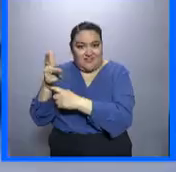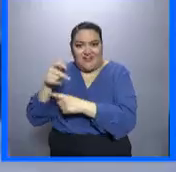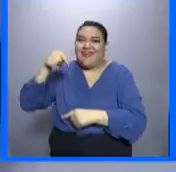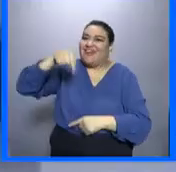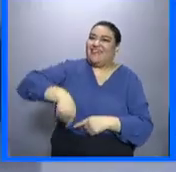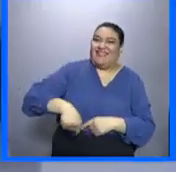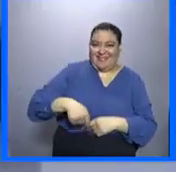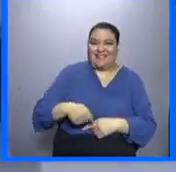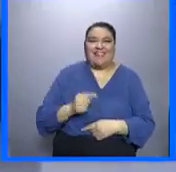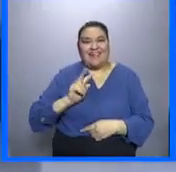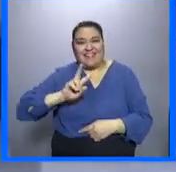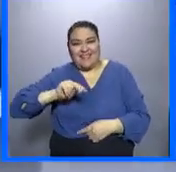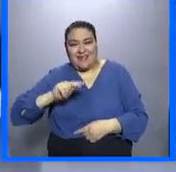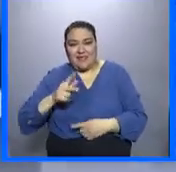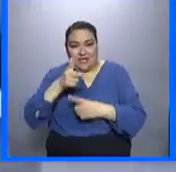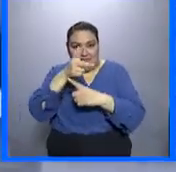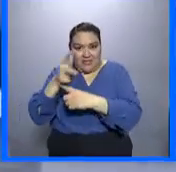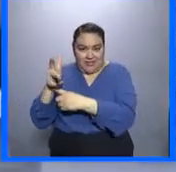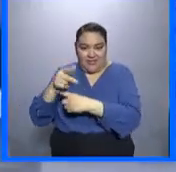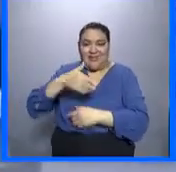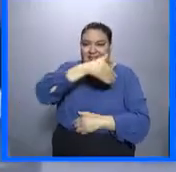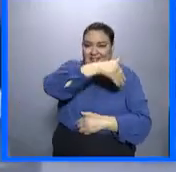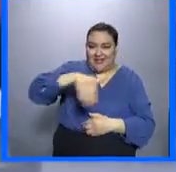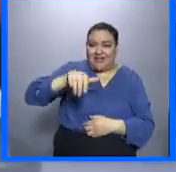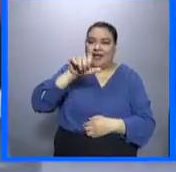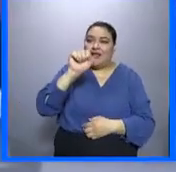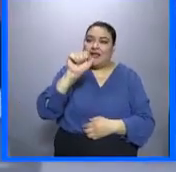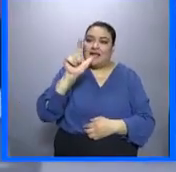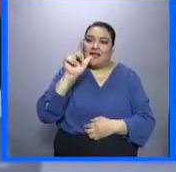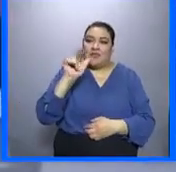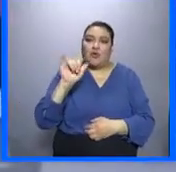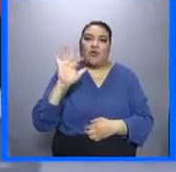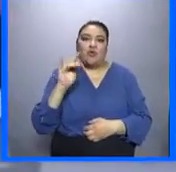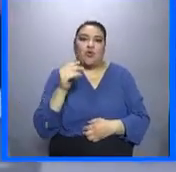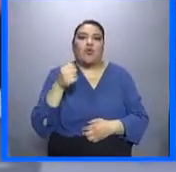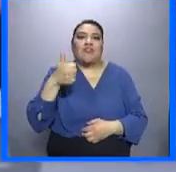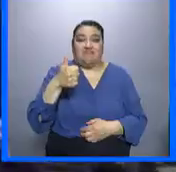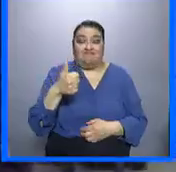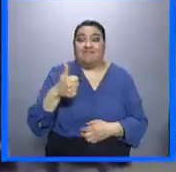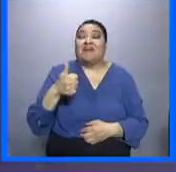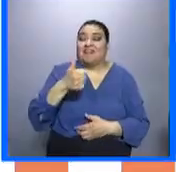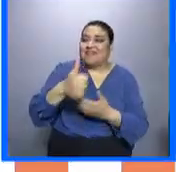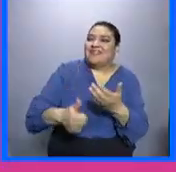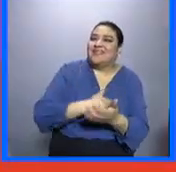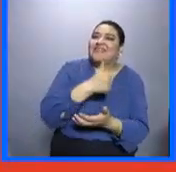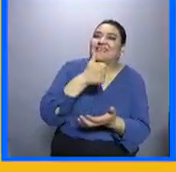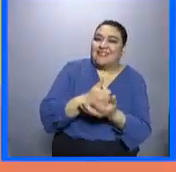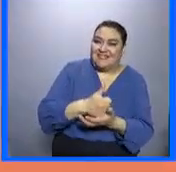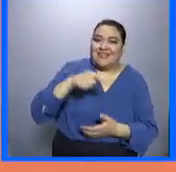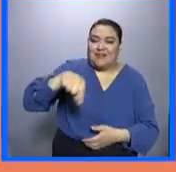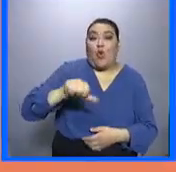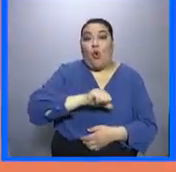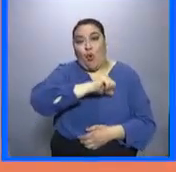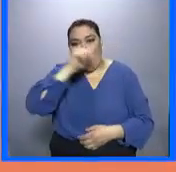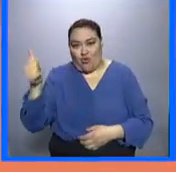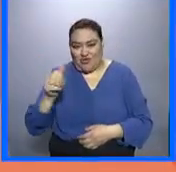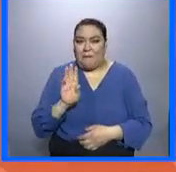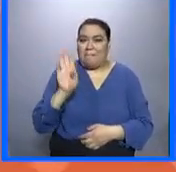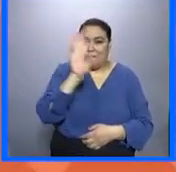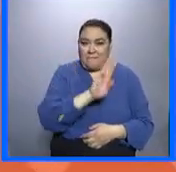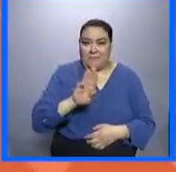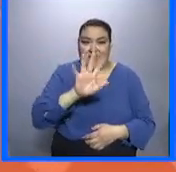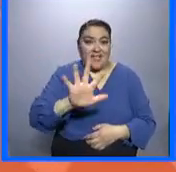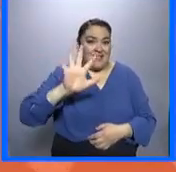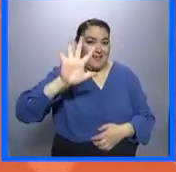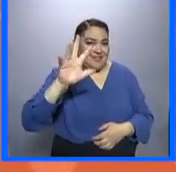nuestras instalaciones, desde República de El Salvador 56 en el Centro Histórico. Y finalmente, el miércoles